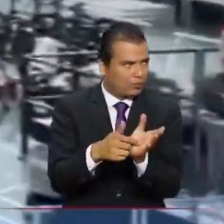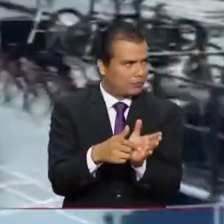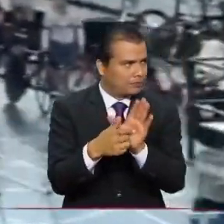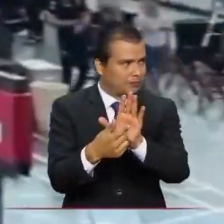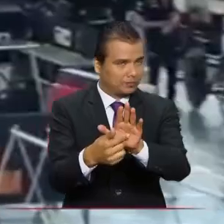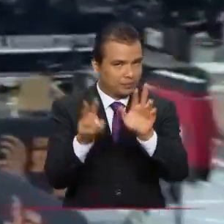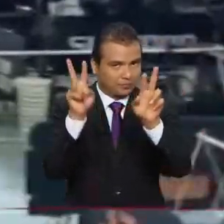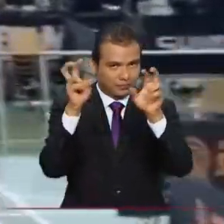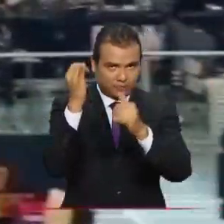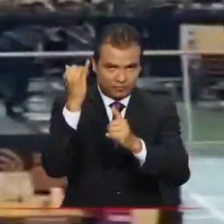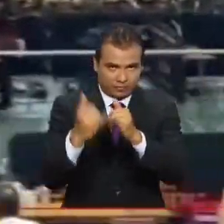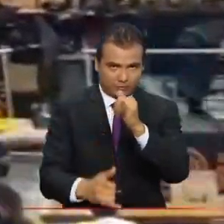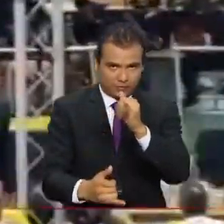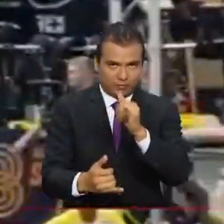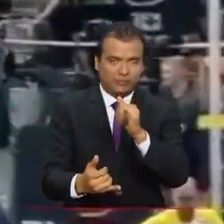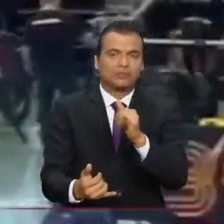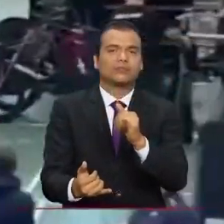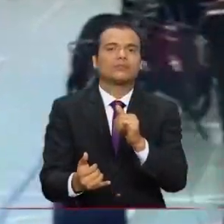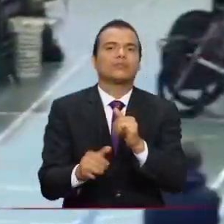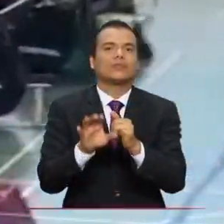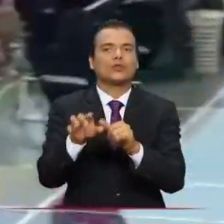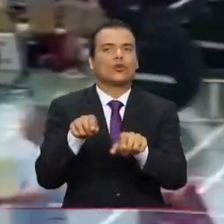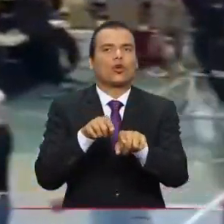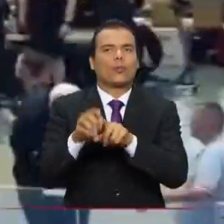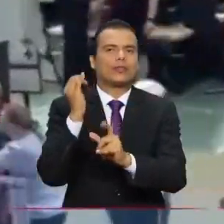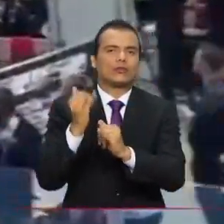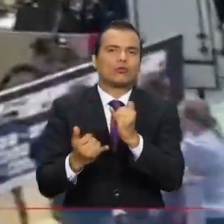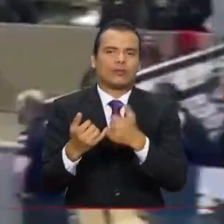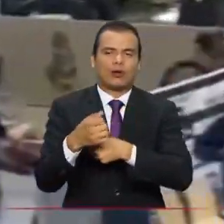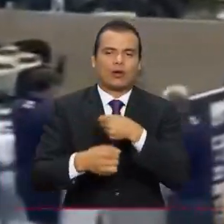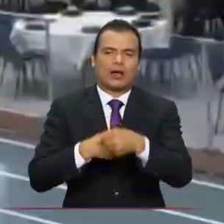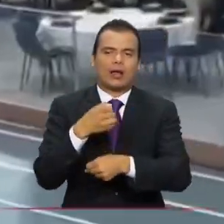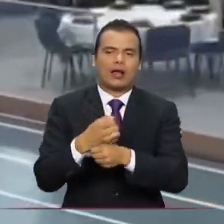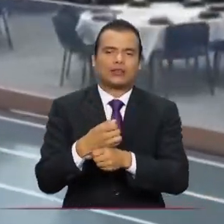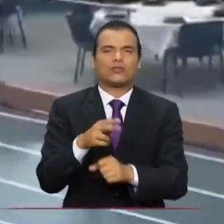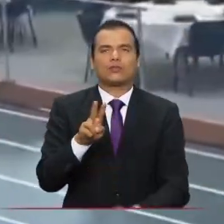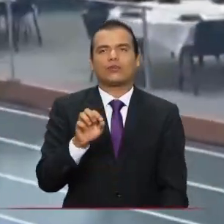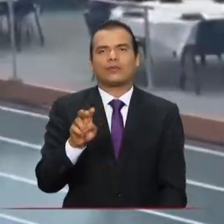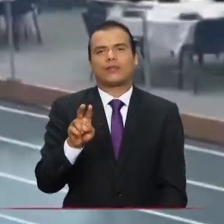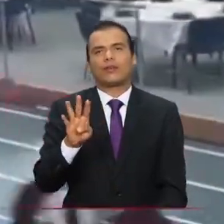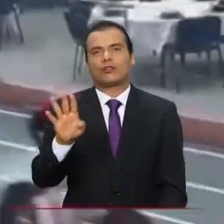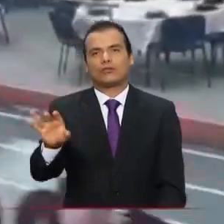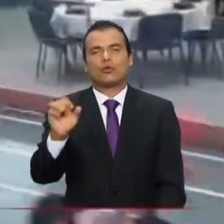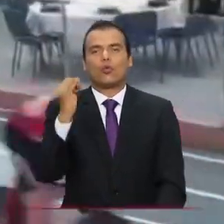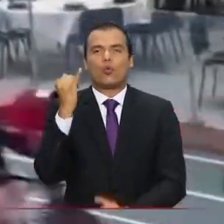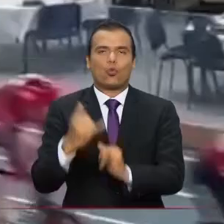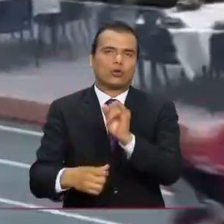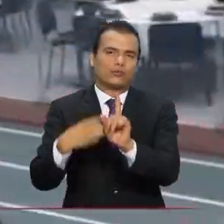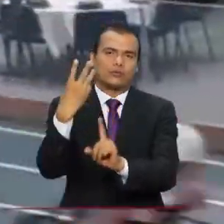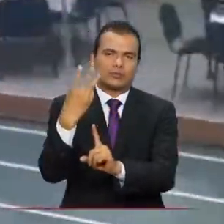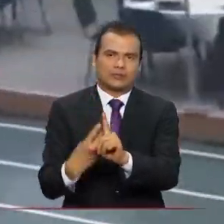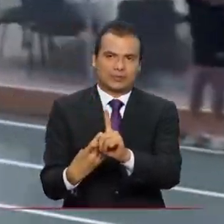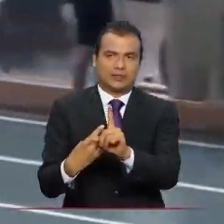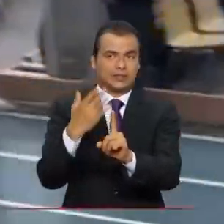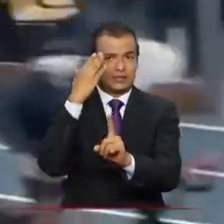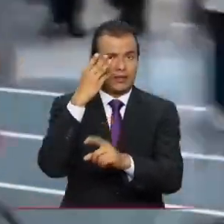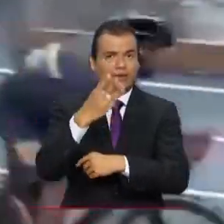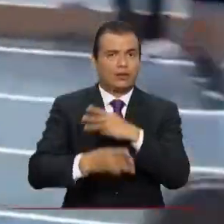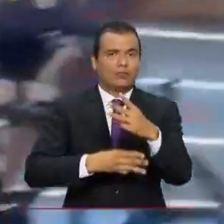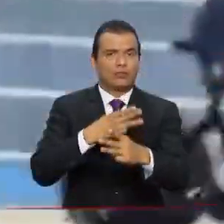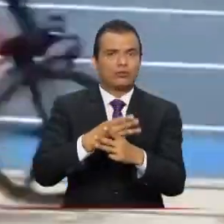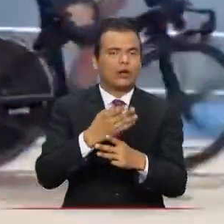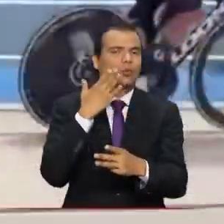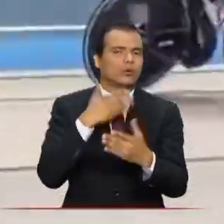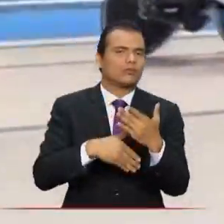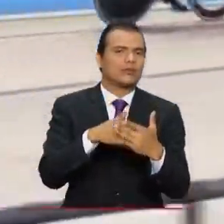el cierre, en el último trimestre del 2024. Y para afrontar dicho mundial de esta disciplina, que se va a desarrollar